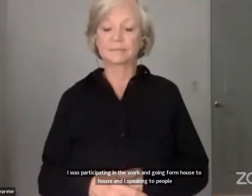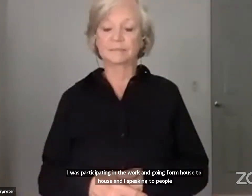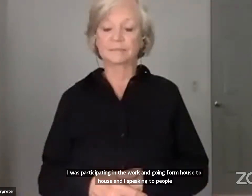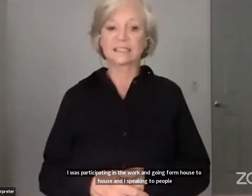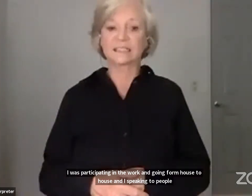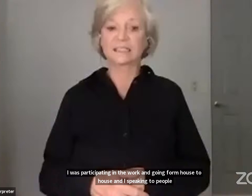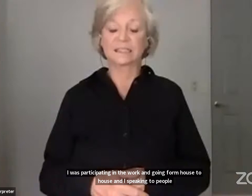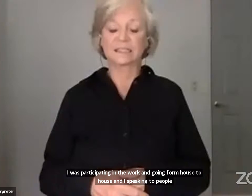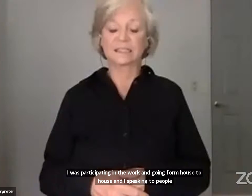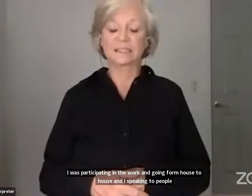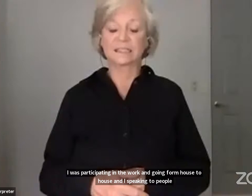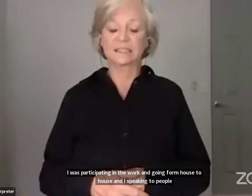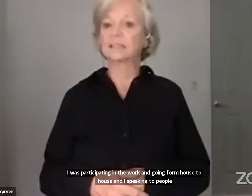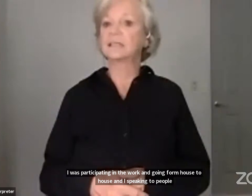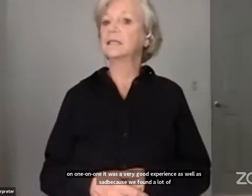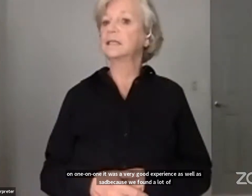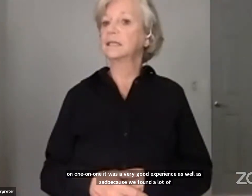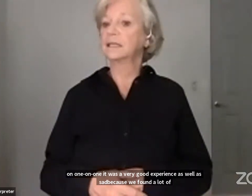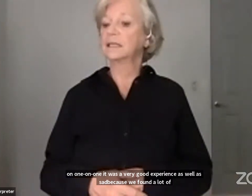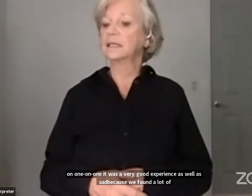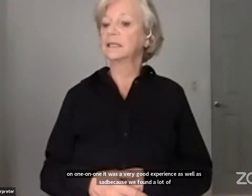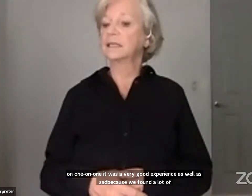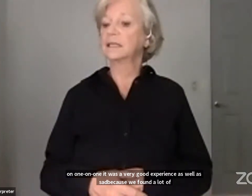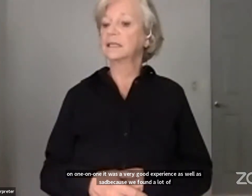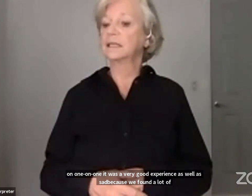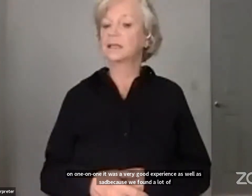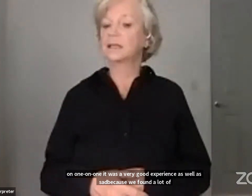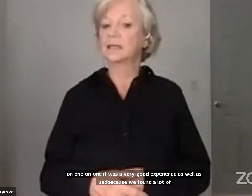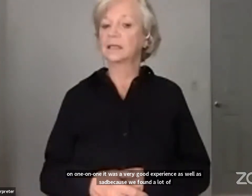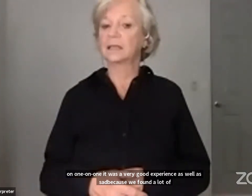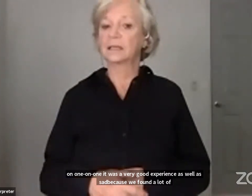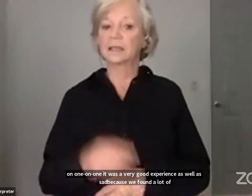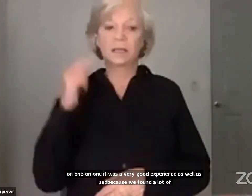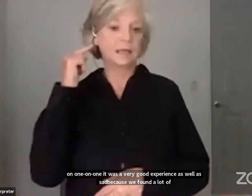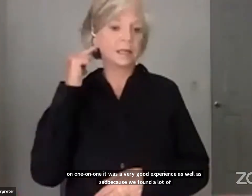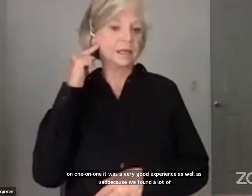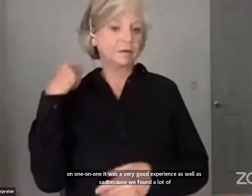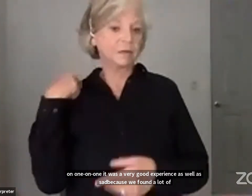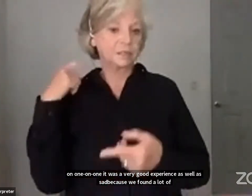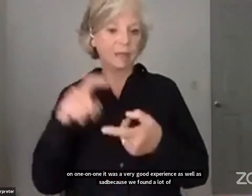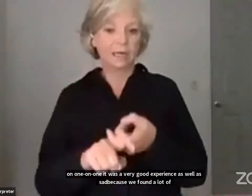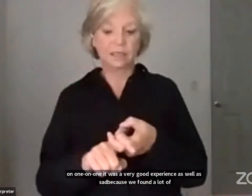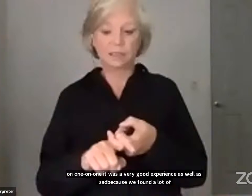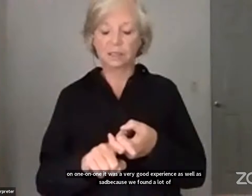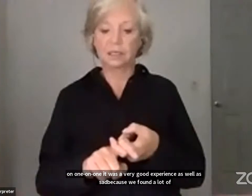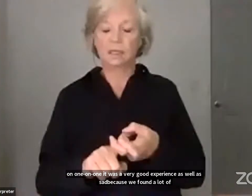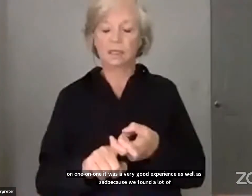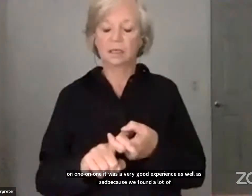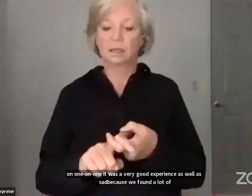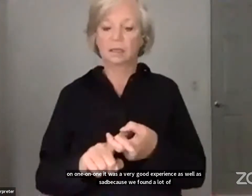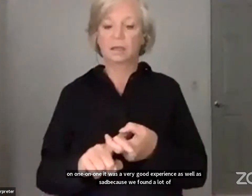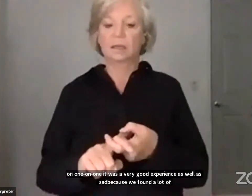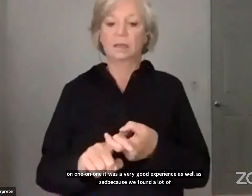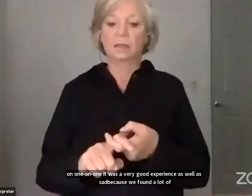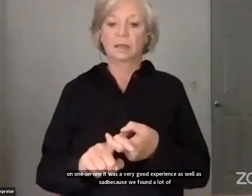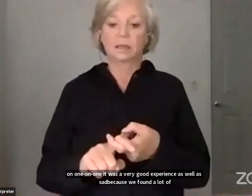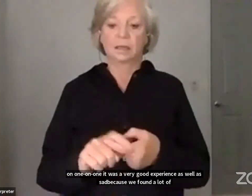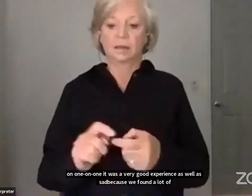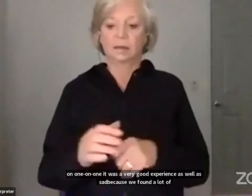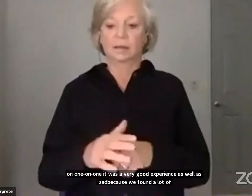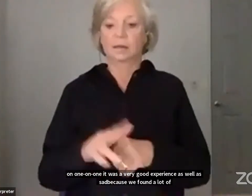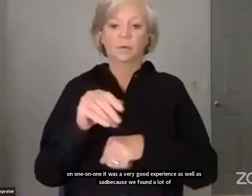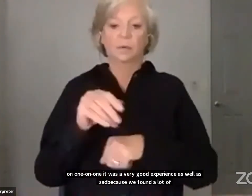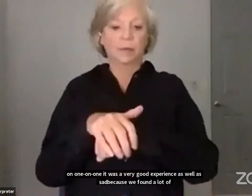Eso nos hizo a todas mis compañeras, a mí, ver que teníamos que hacer más por la